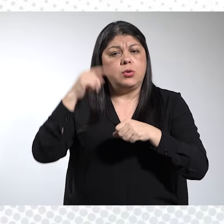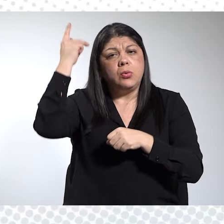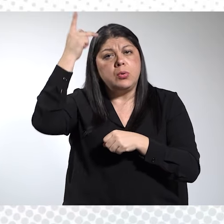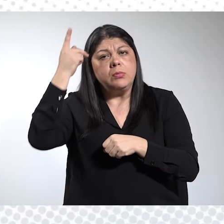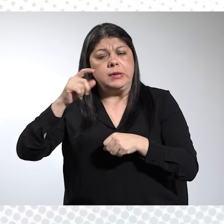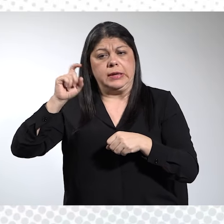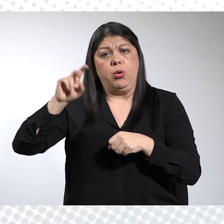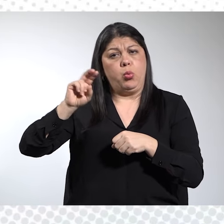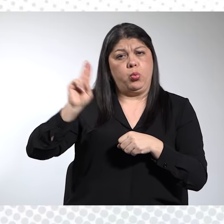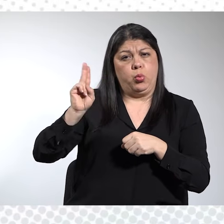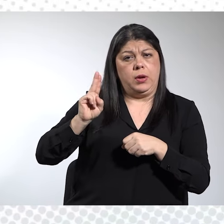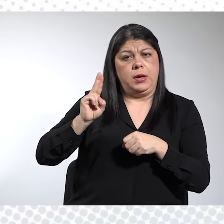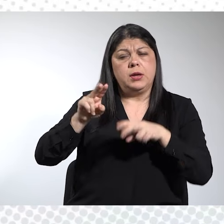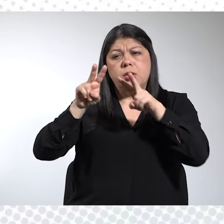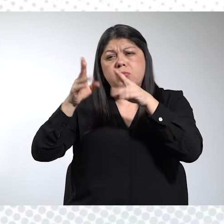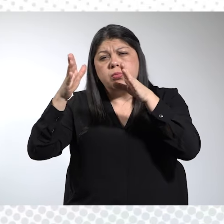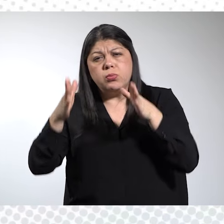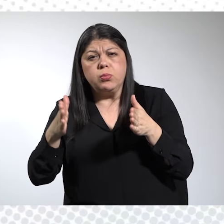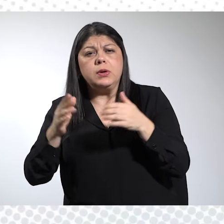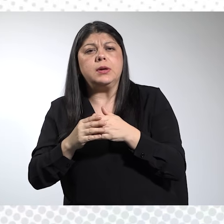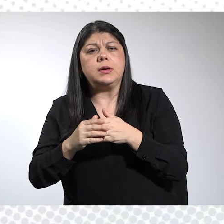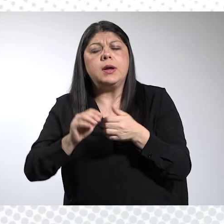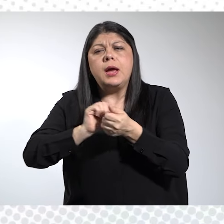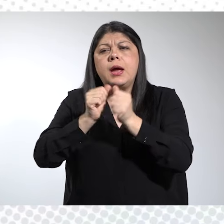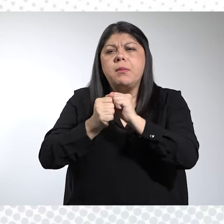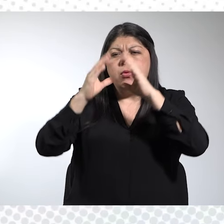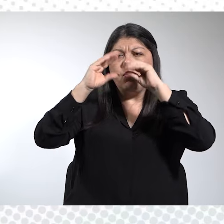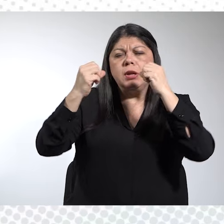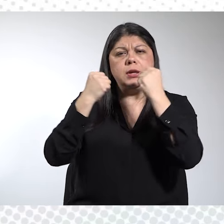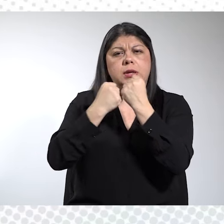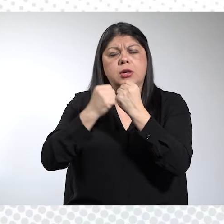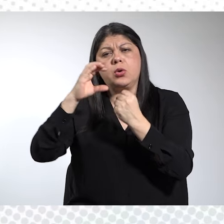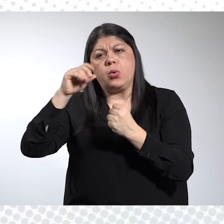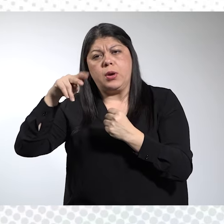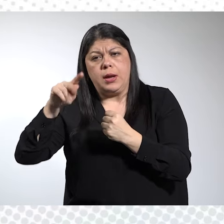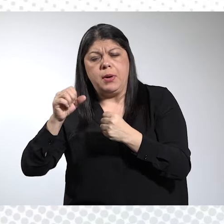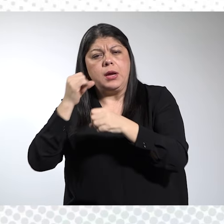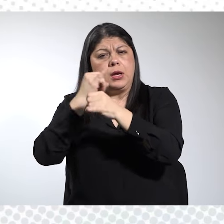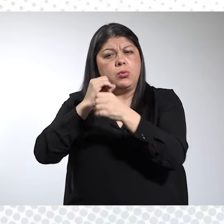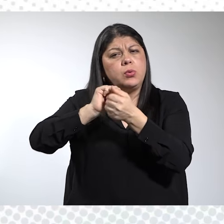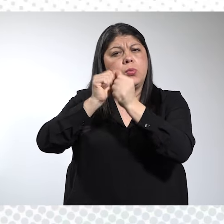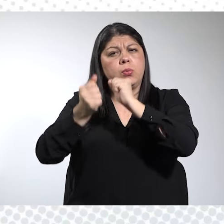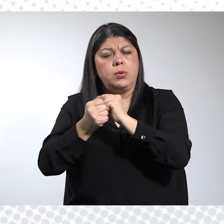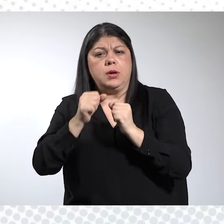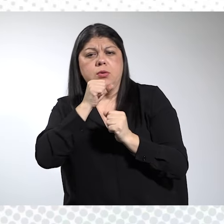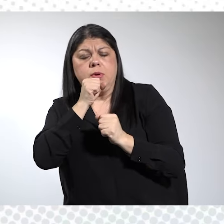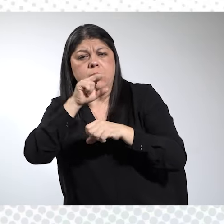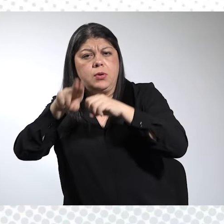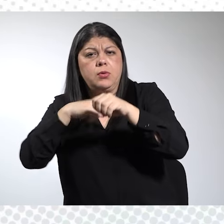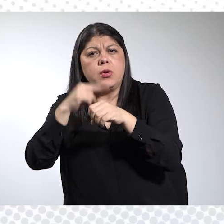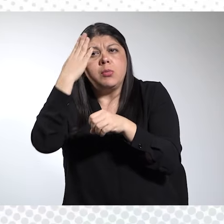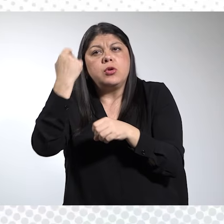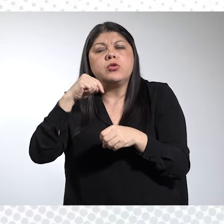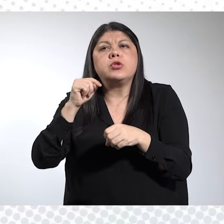una política de urgencia con los observatorios cambiando y fortaleciendo al CONAPAN en un instituto de envejecimiento